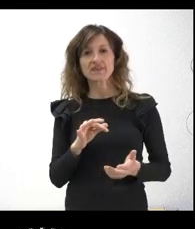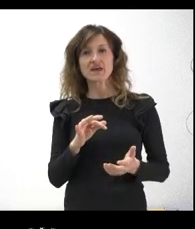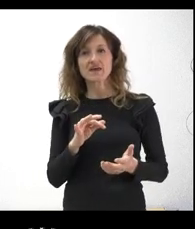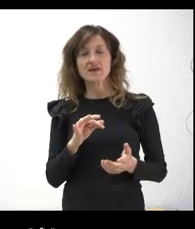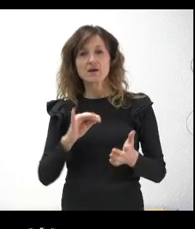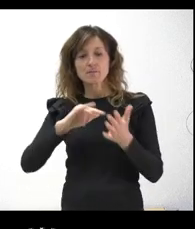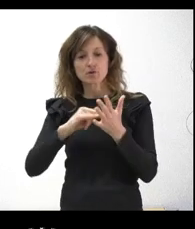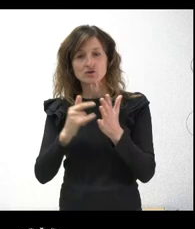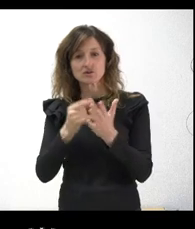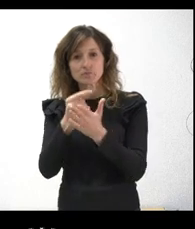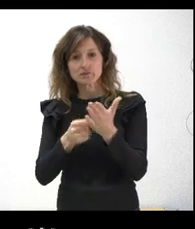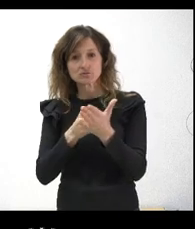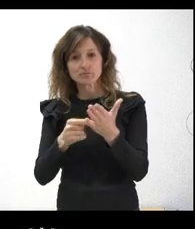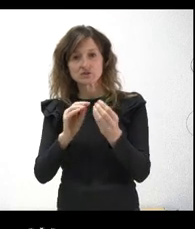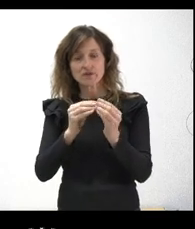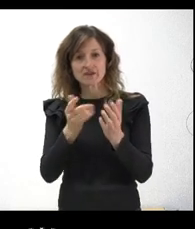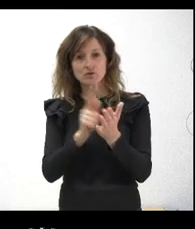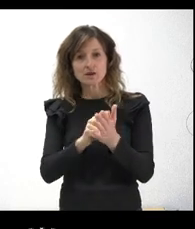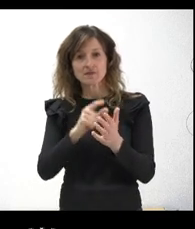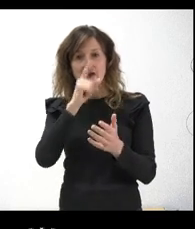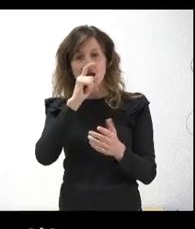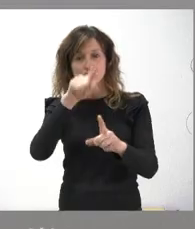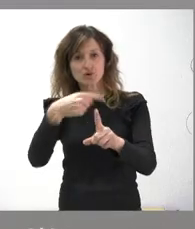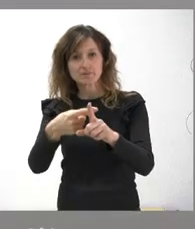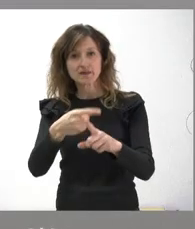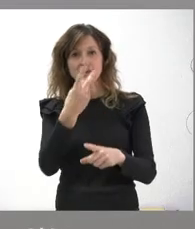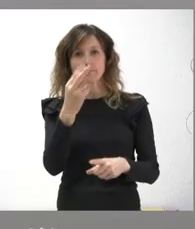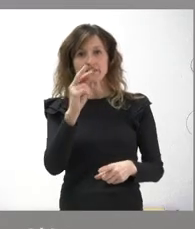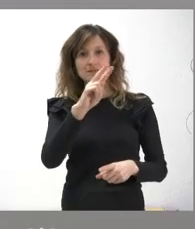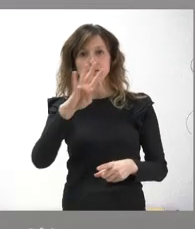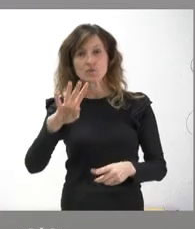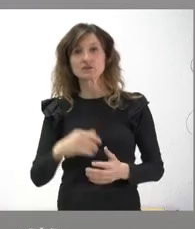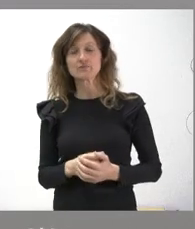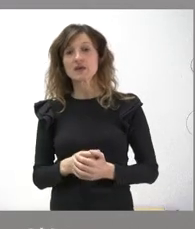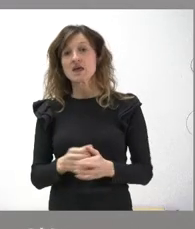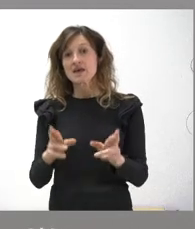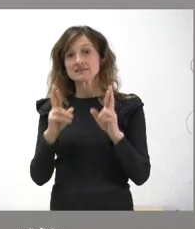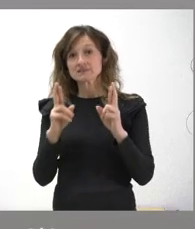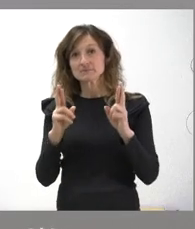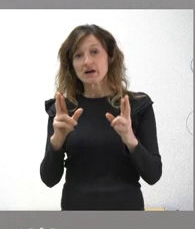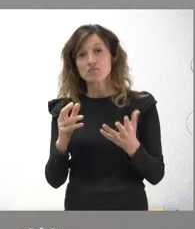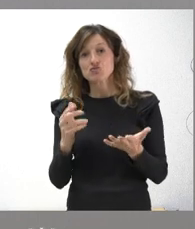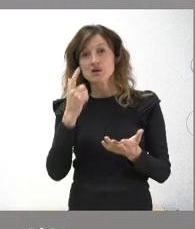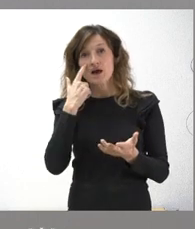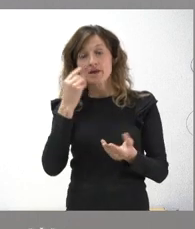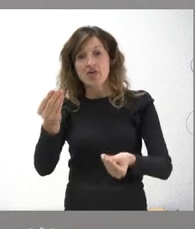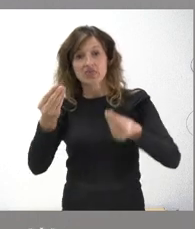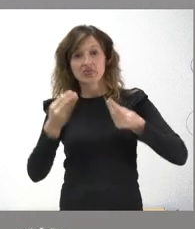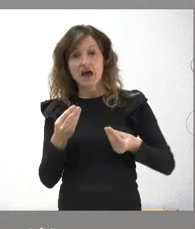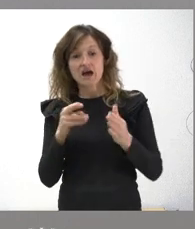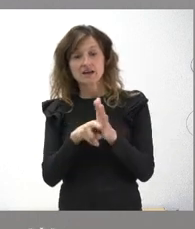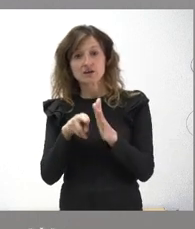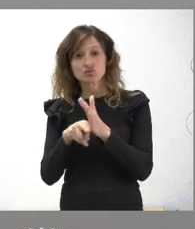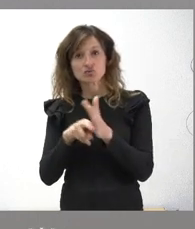proyecto de presupuestos para para 2024 esperemos que se nos aporte el resto de los recursos que